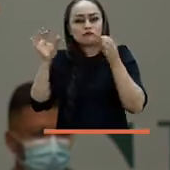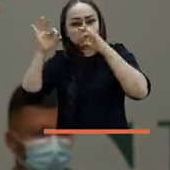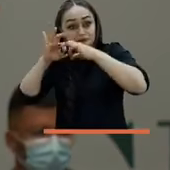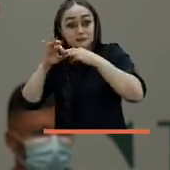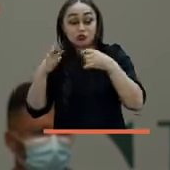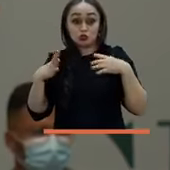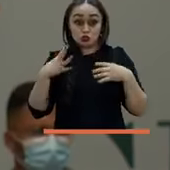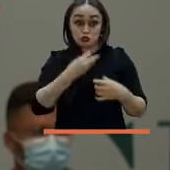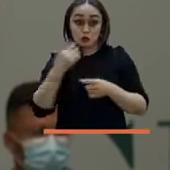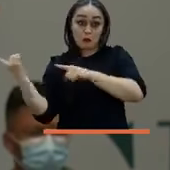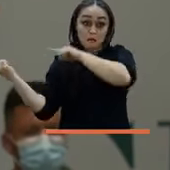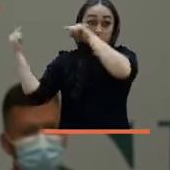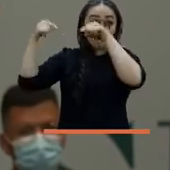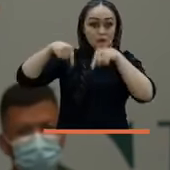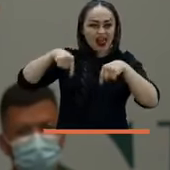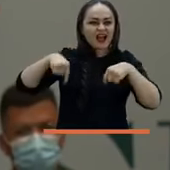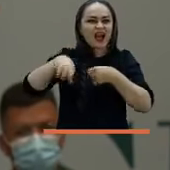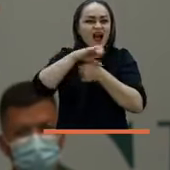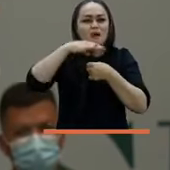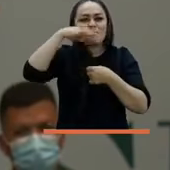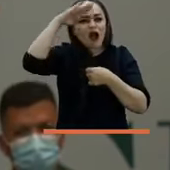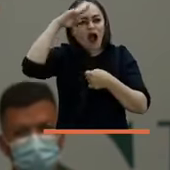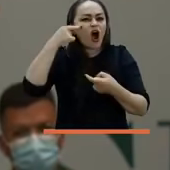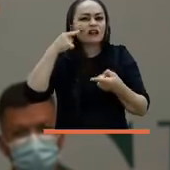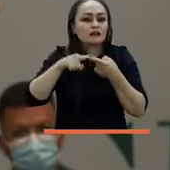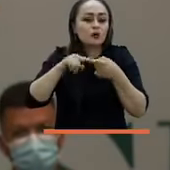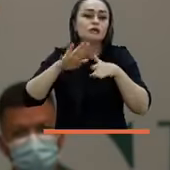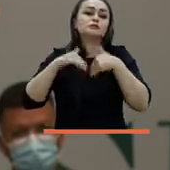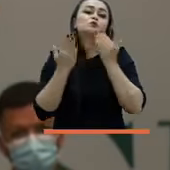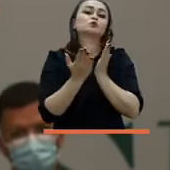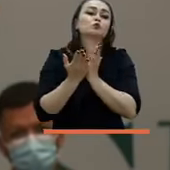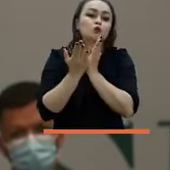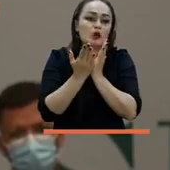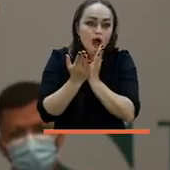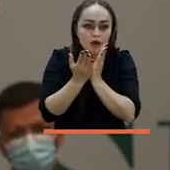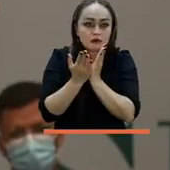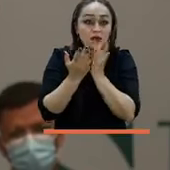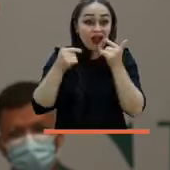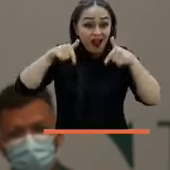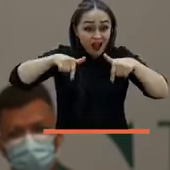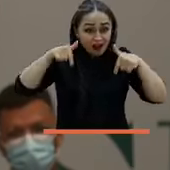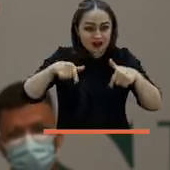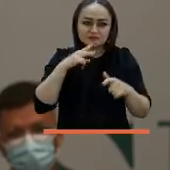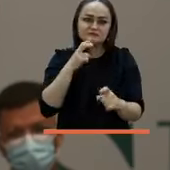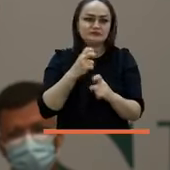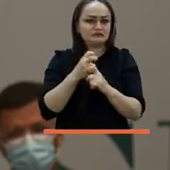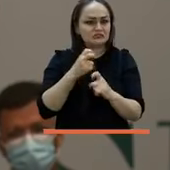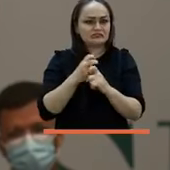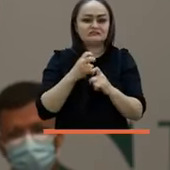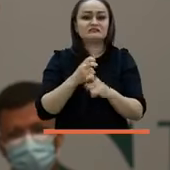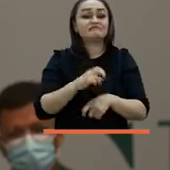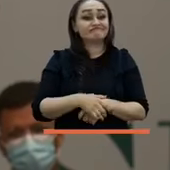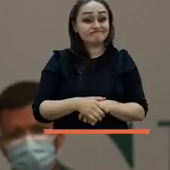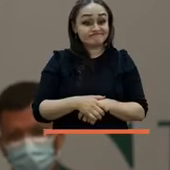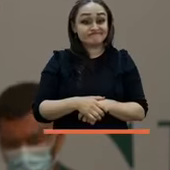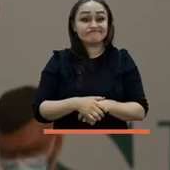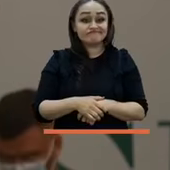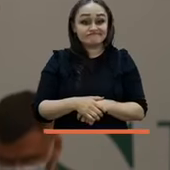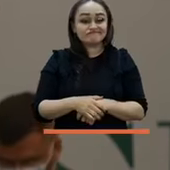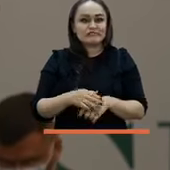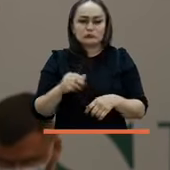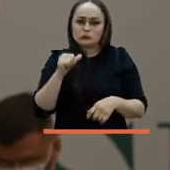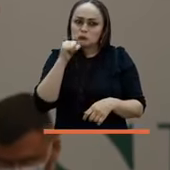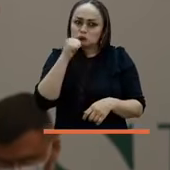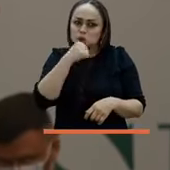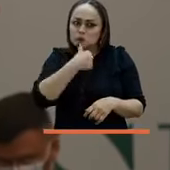a ciudad venimos a estudiar y qué pasa con estos jóvenes en contextos de ciudad porque es que en la ciudad también sufrimos